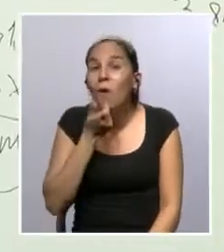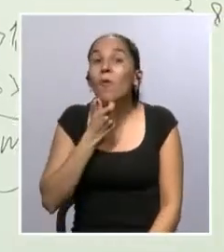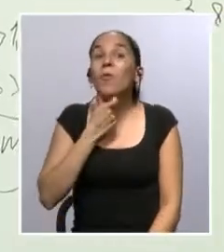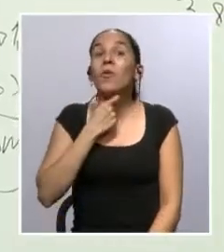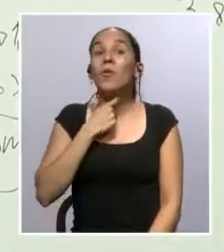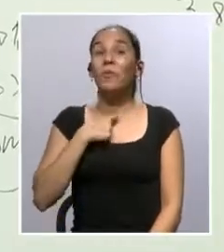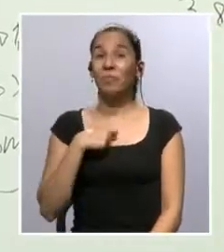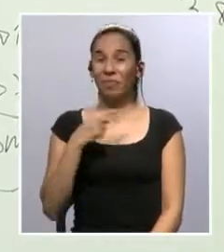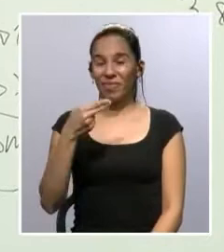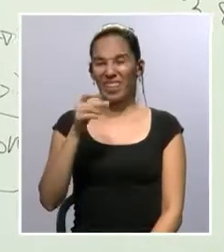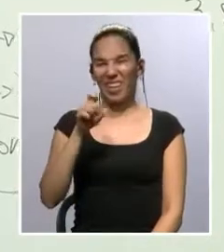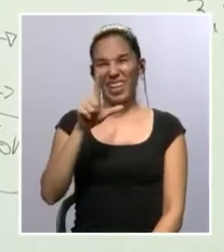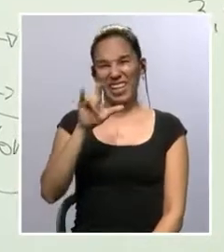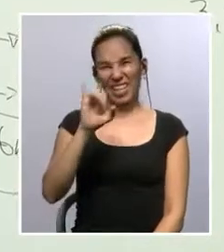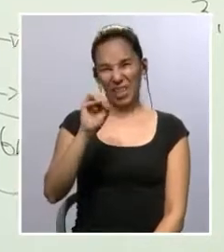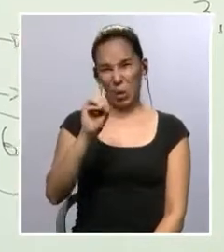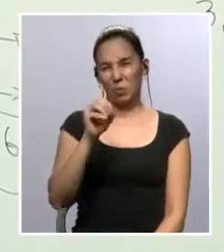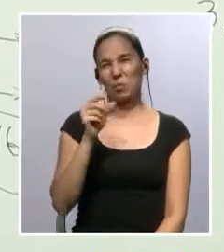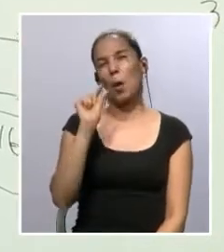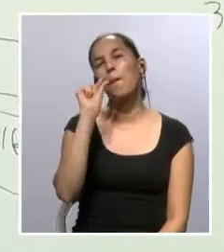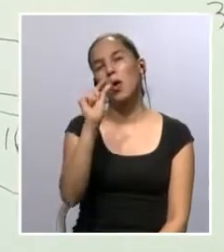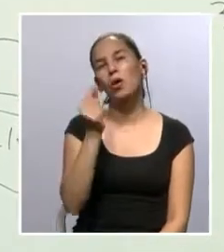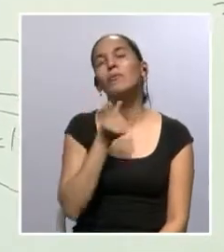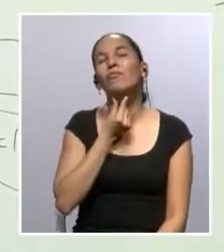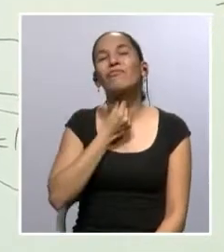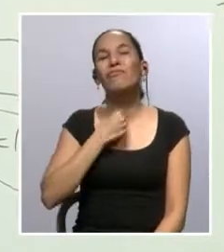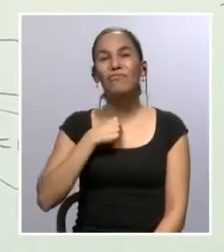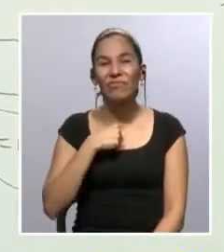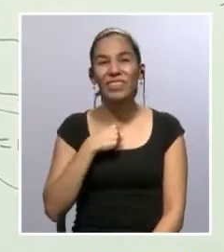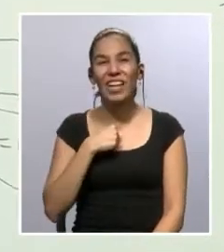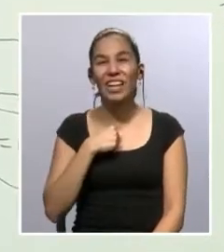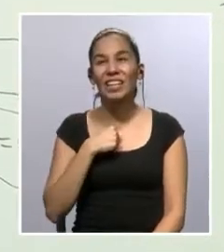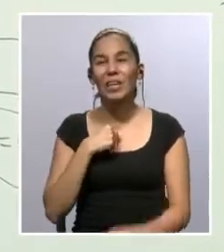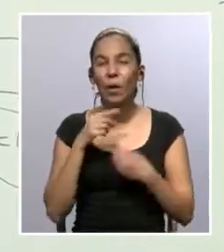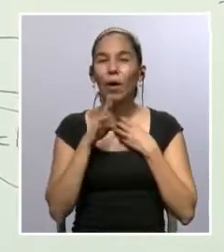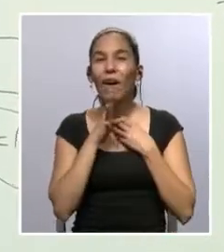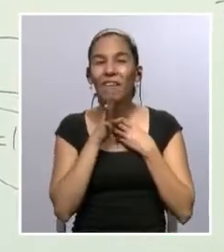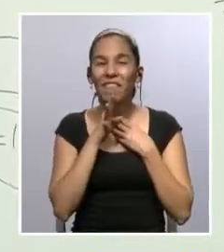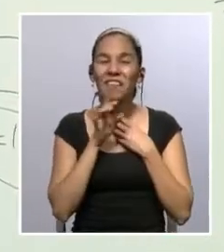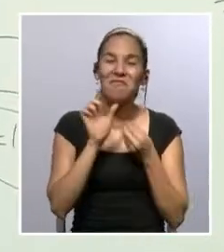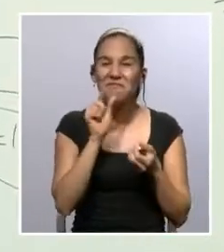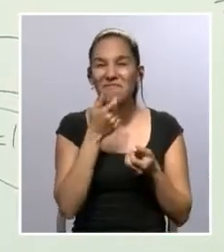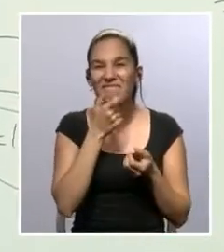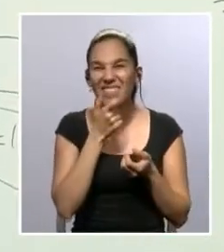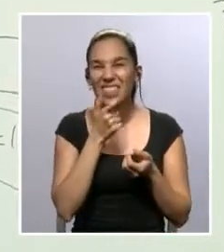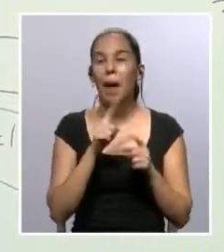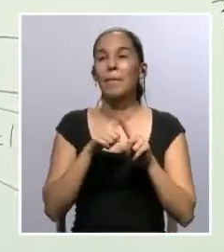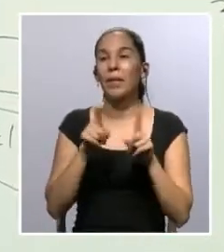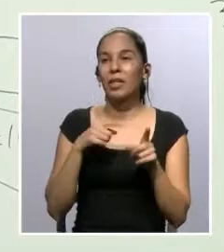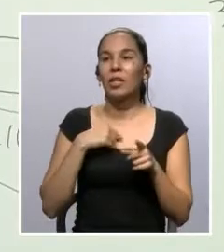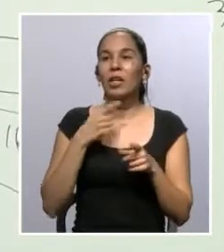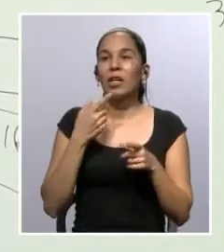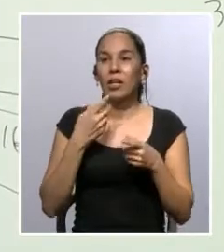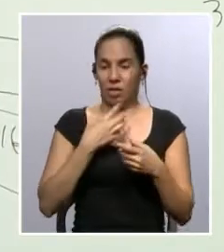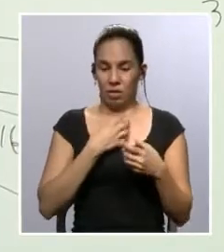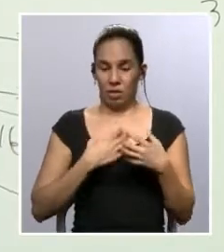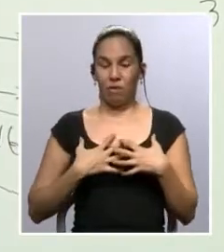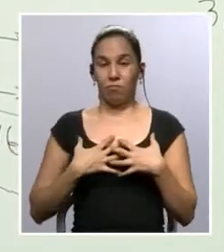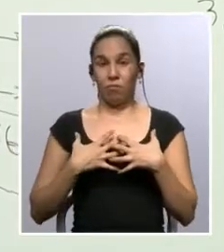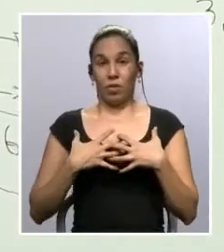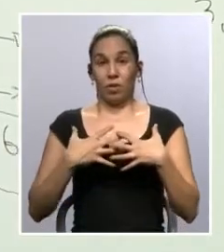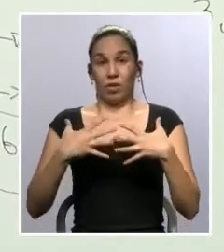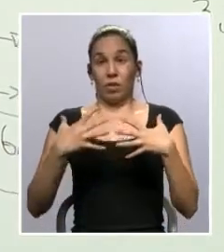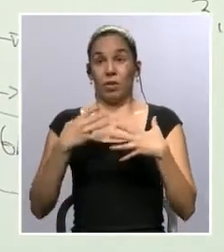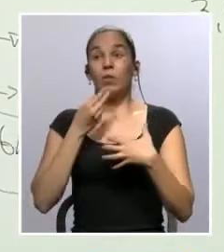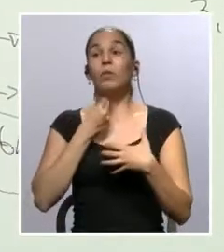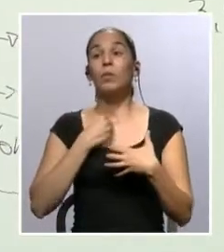que es muy pequeña la cantidad. Además, la cantidad de helio que tragamos se comparte de una vez por el diafragma, que queda